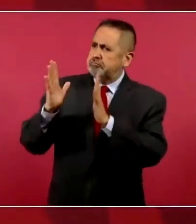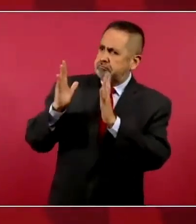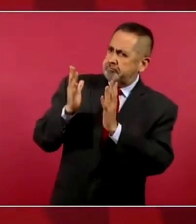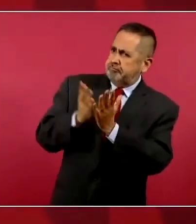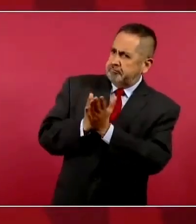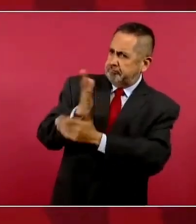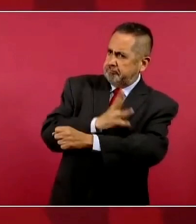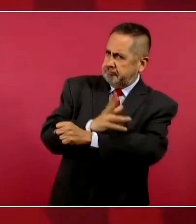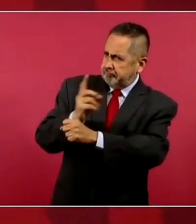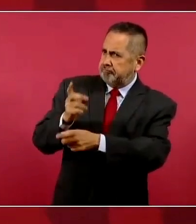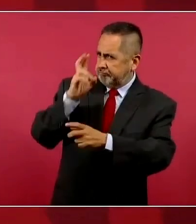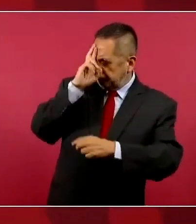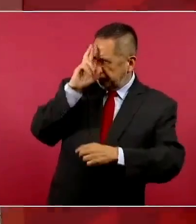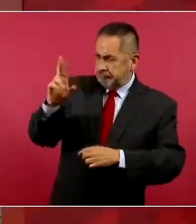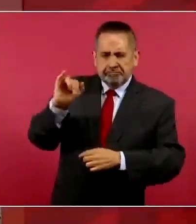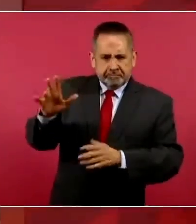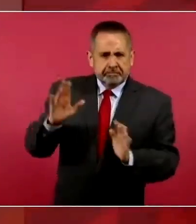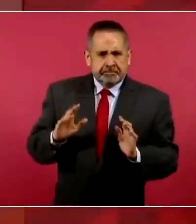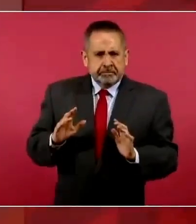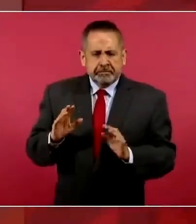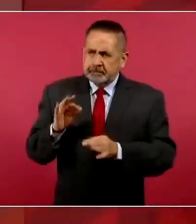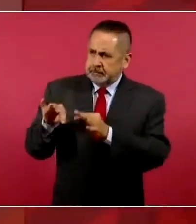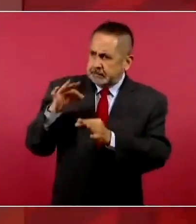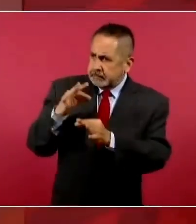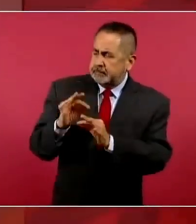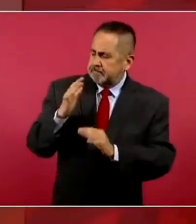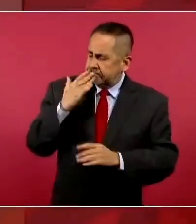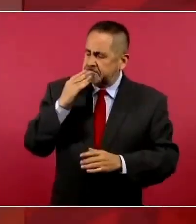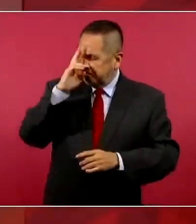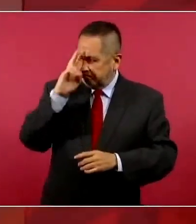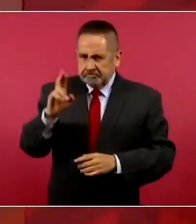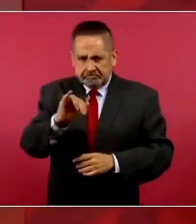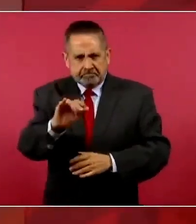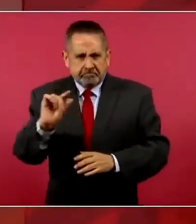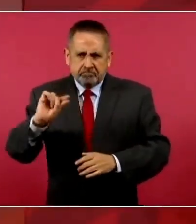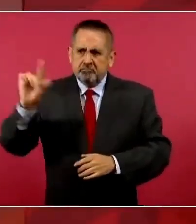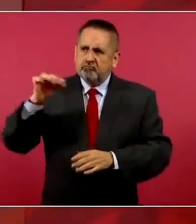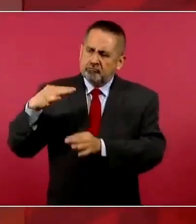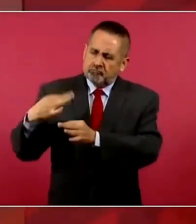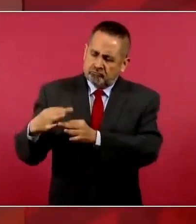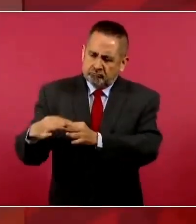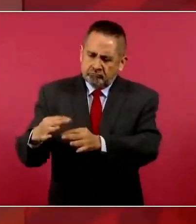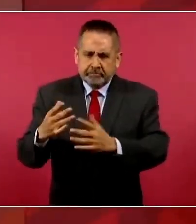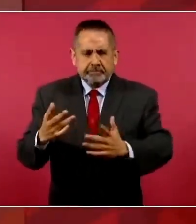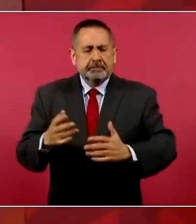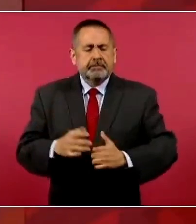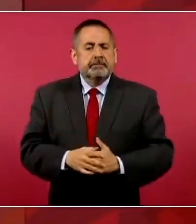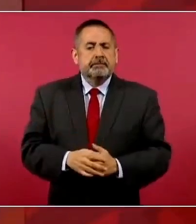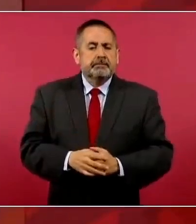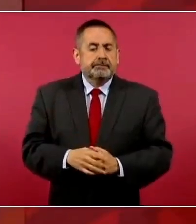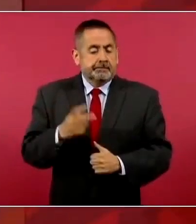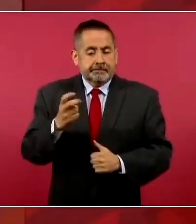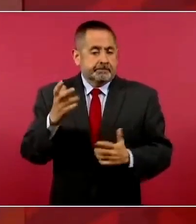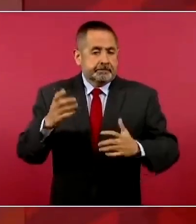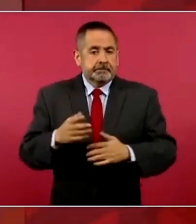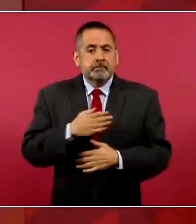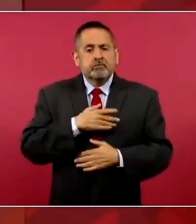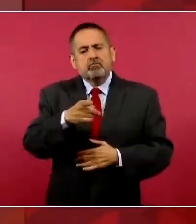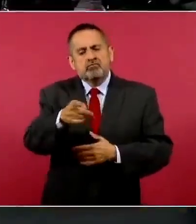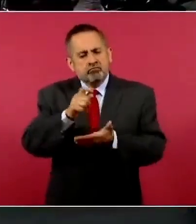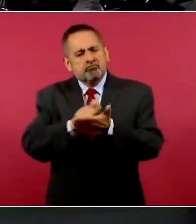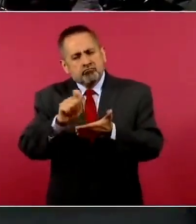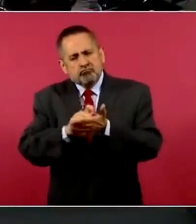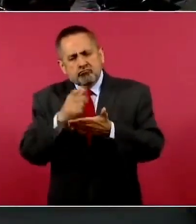autoridad, que se gane el respeto, ¿no?, la autoridad. Pero pues qué bien que estás